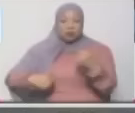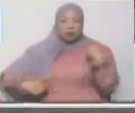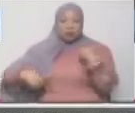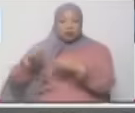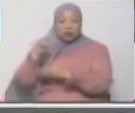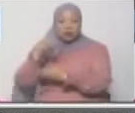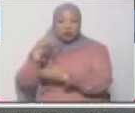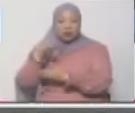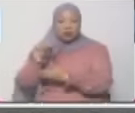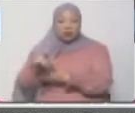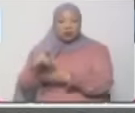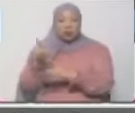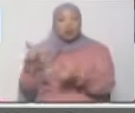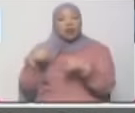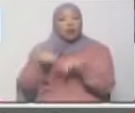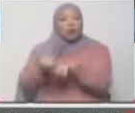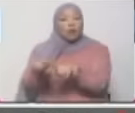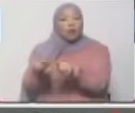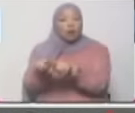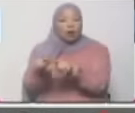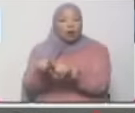para que cojan línea.